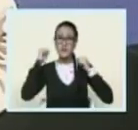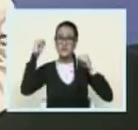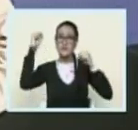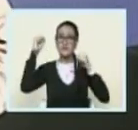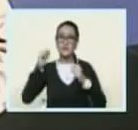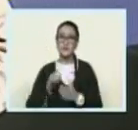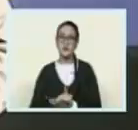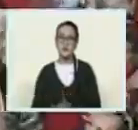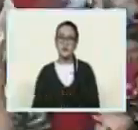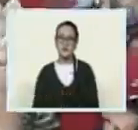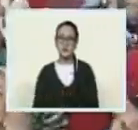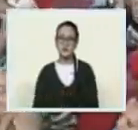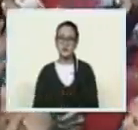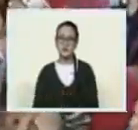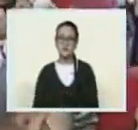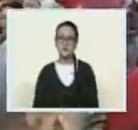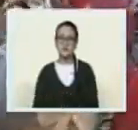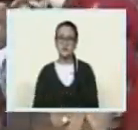vive!